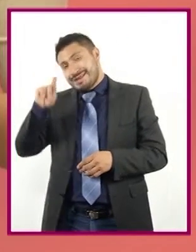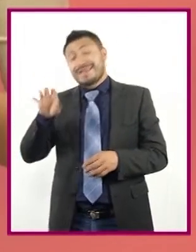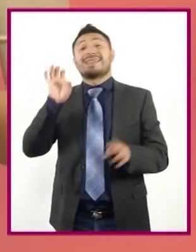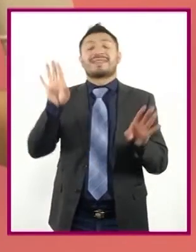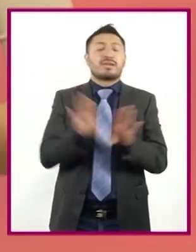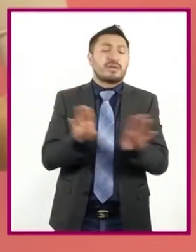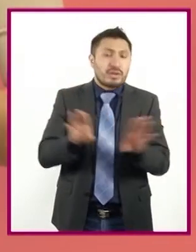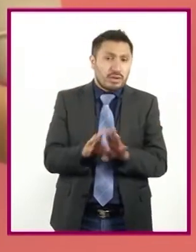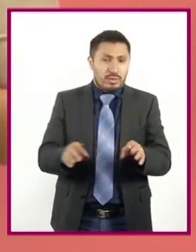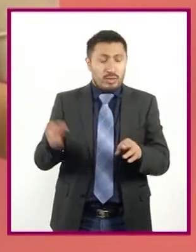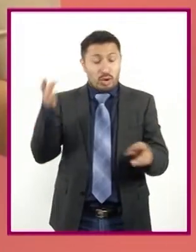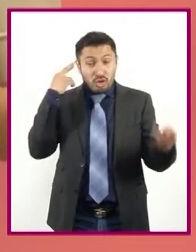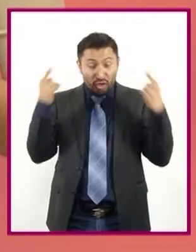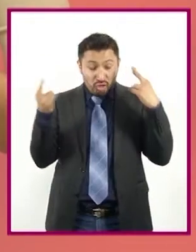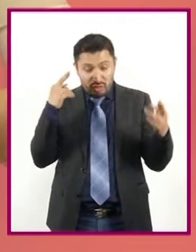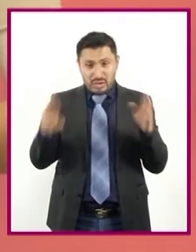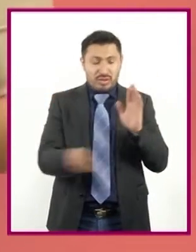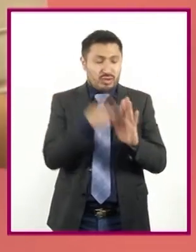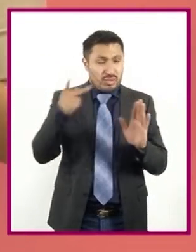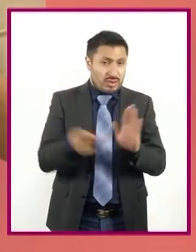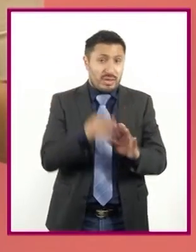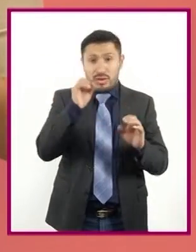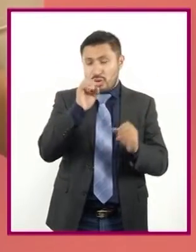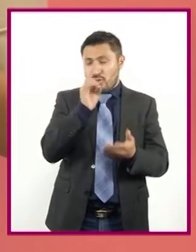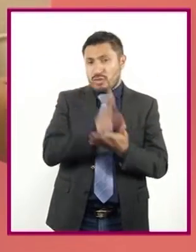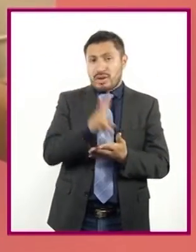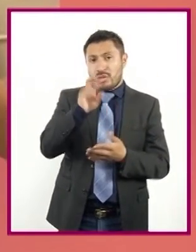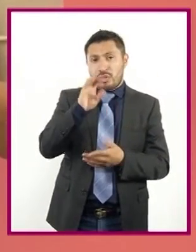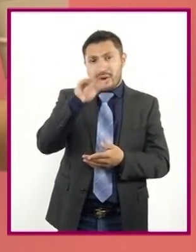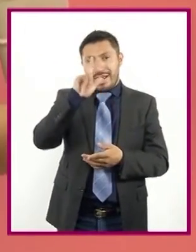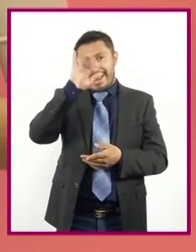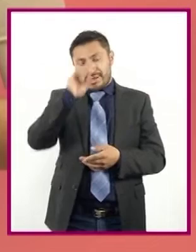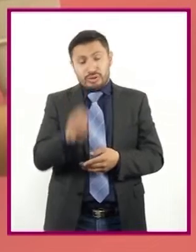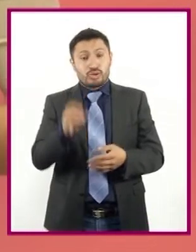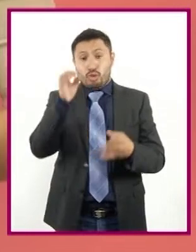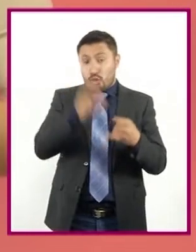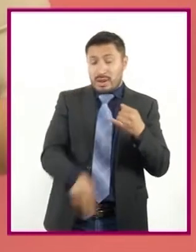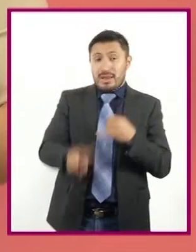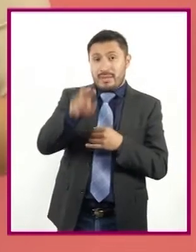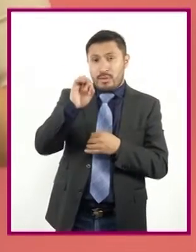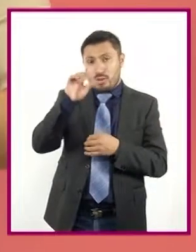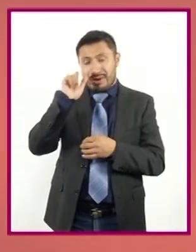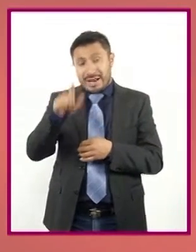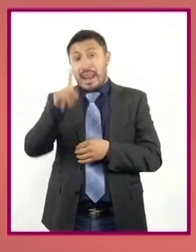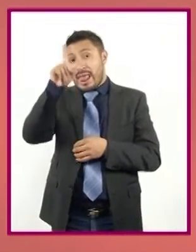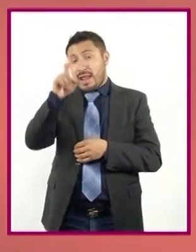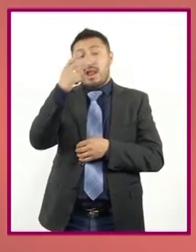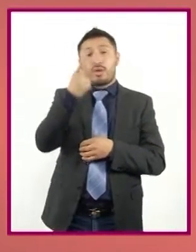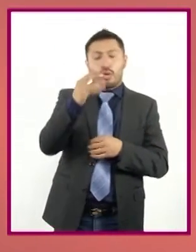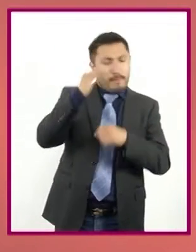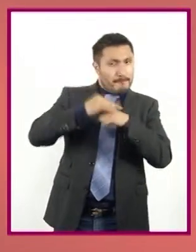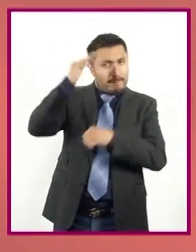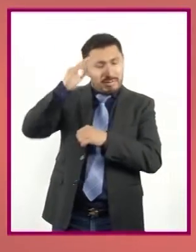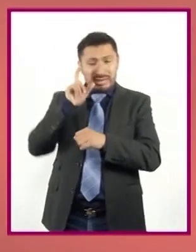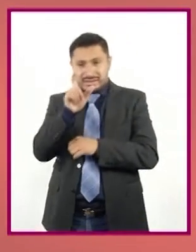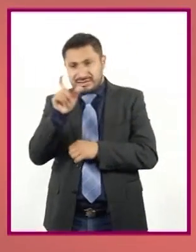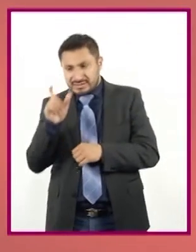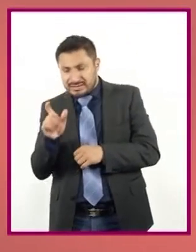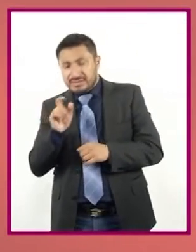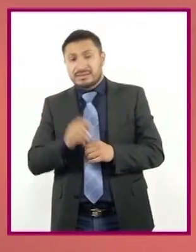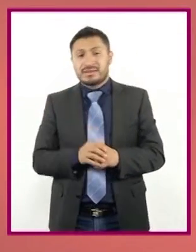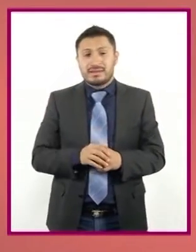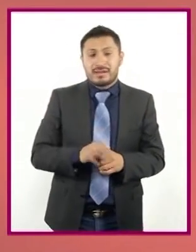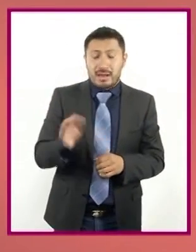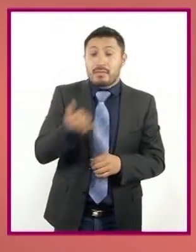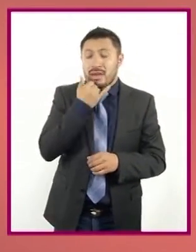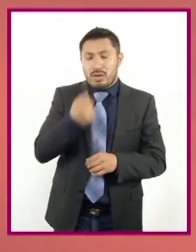vocálicos y consonánticos o solo vocálicos, a partir de la última vocal acentuada en 2 o más versos. Ay, perdón, es